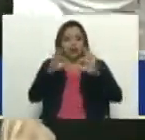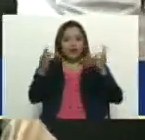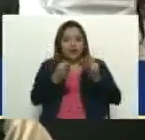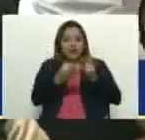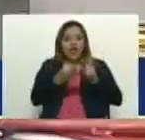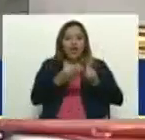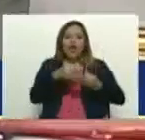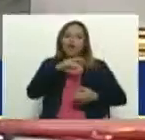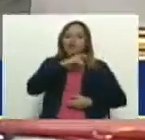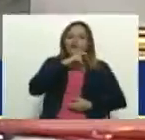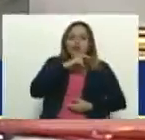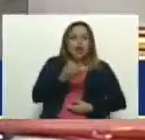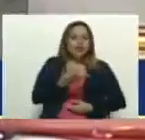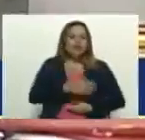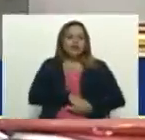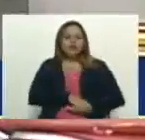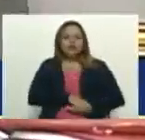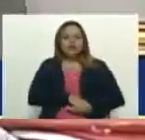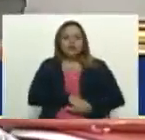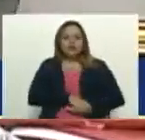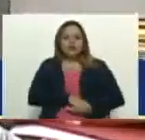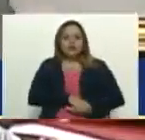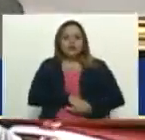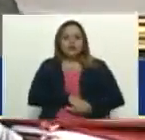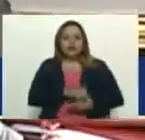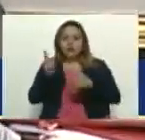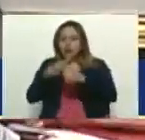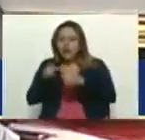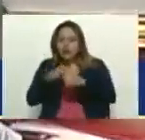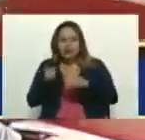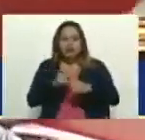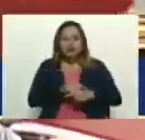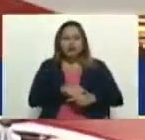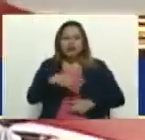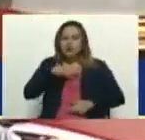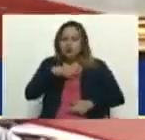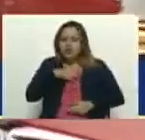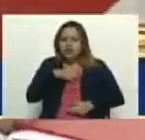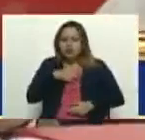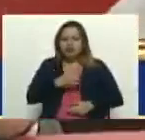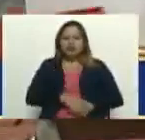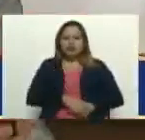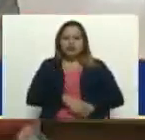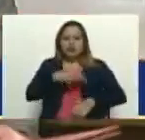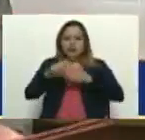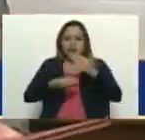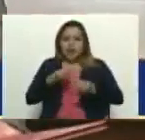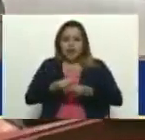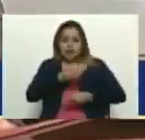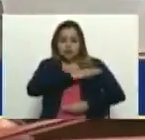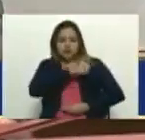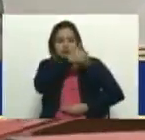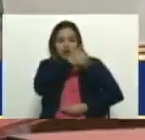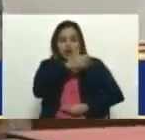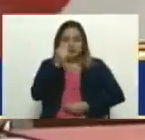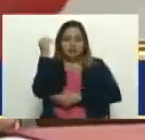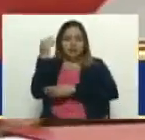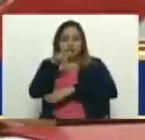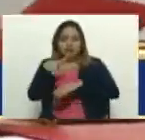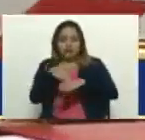cuñado de Sol, primos, sobrinos, para recibir de manos de la Junta Directiva de la Asamblea Nacional